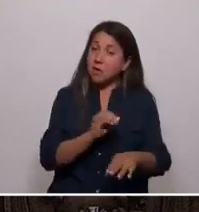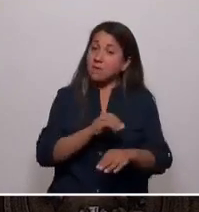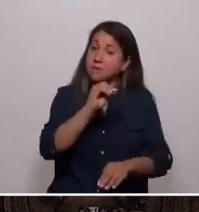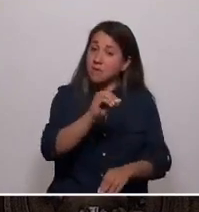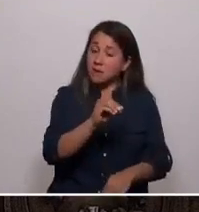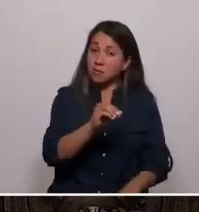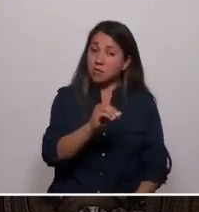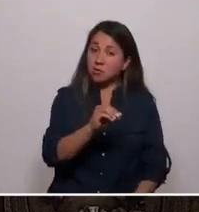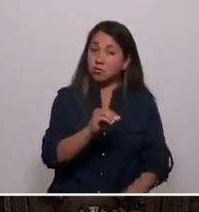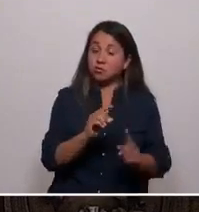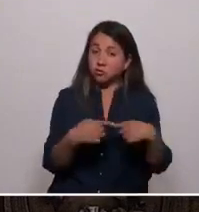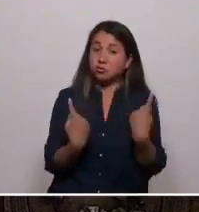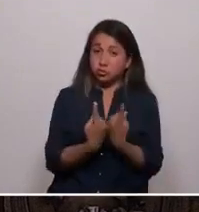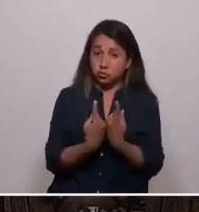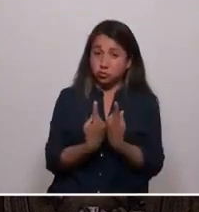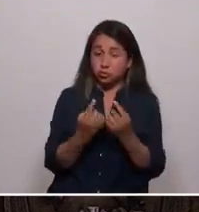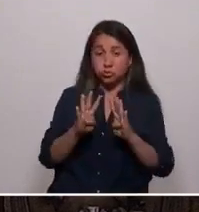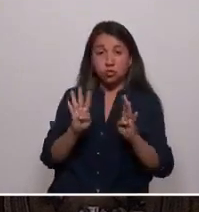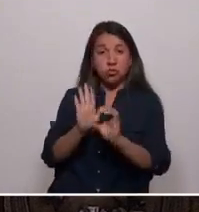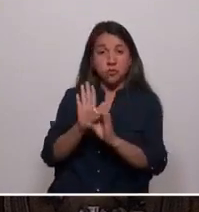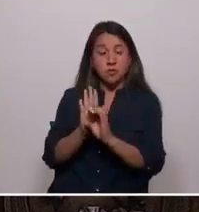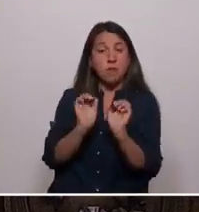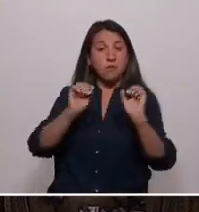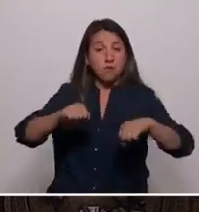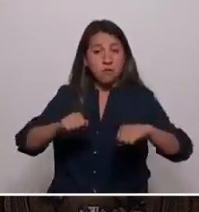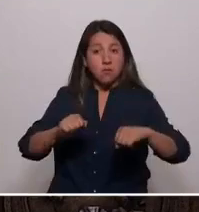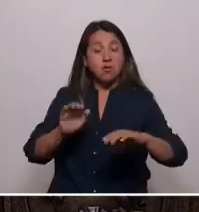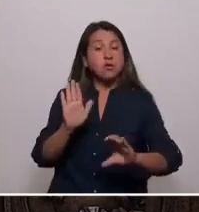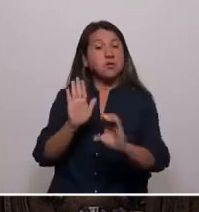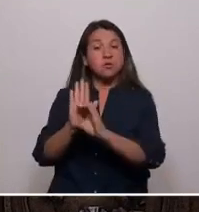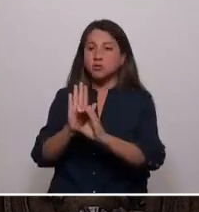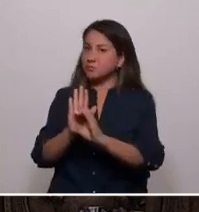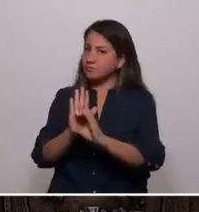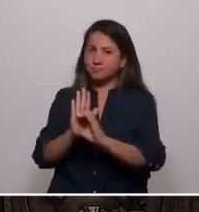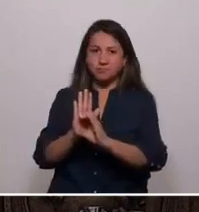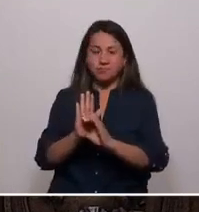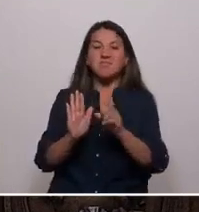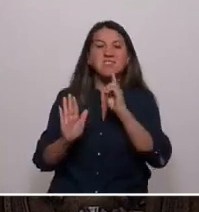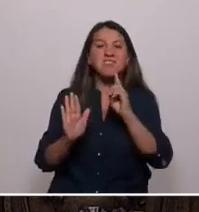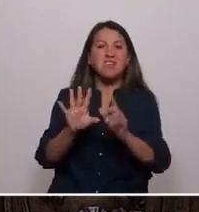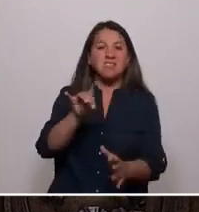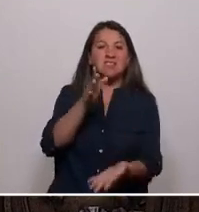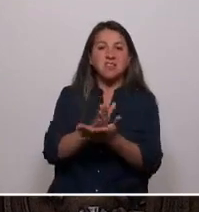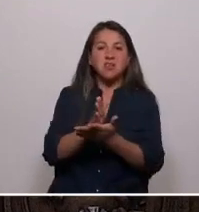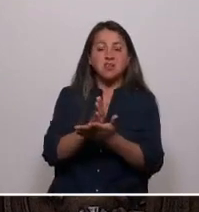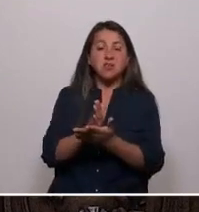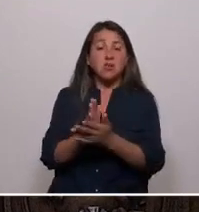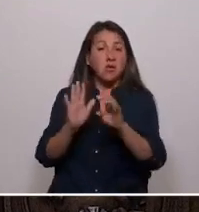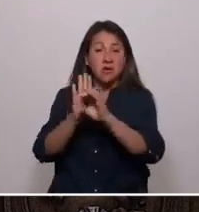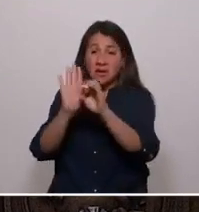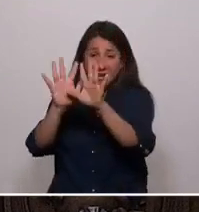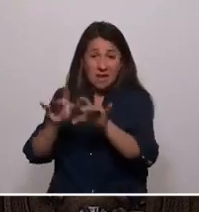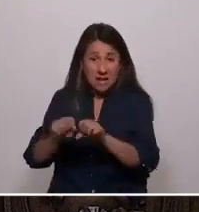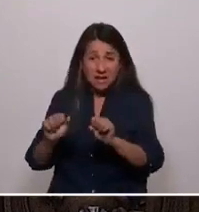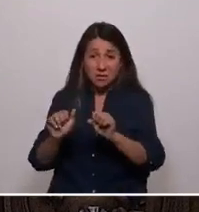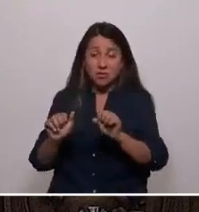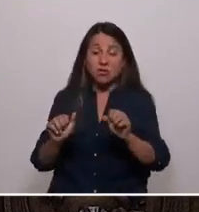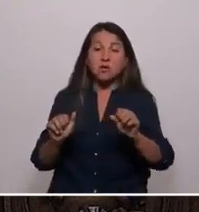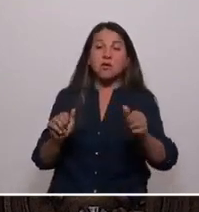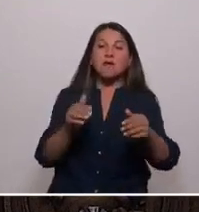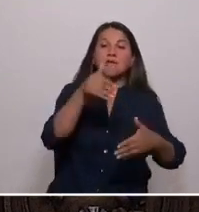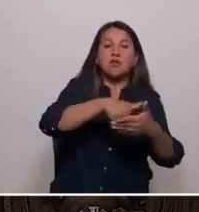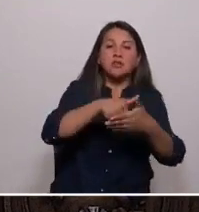no seremos nosotros quienes aprobaremos la Constitución, lo decidirán los ciudadanos, nuestros mandantes, a través de un plebiscito